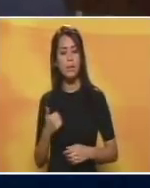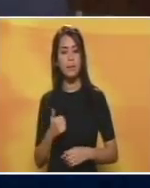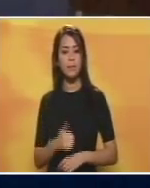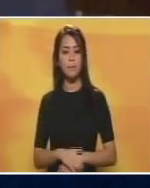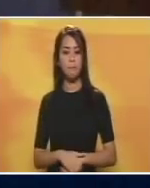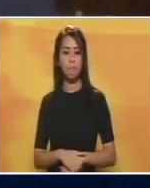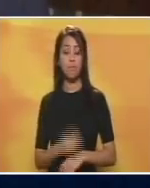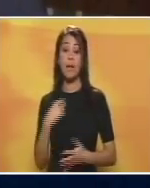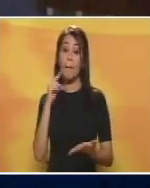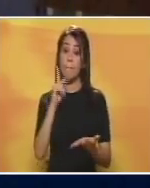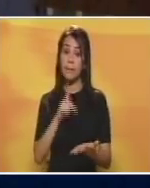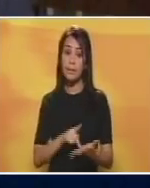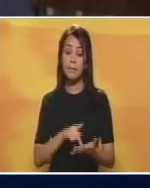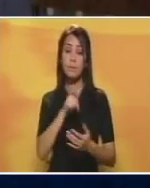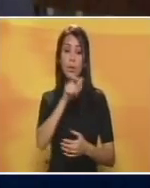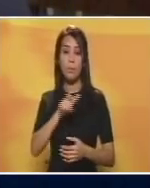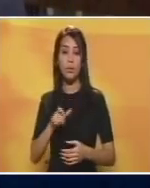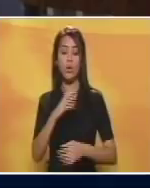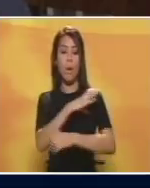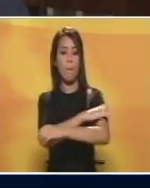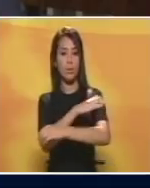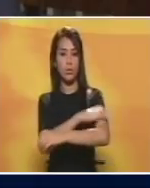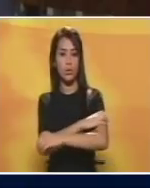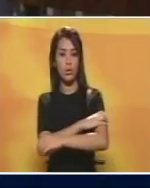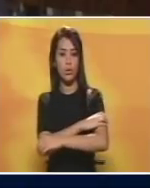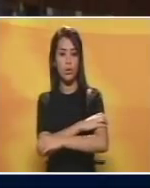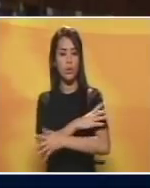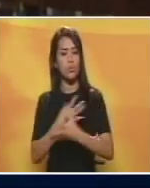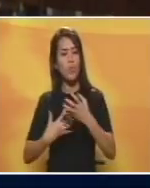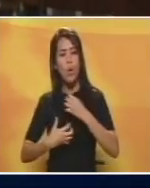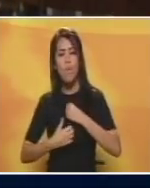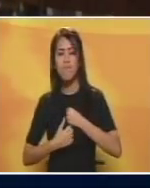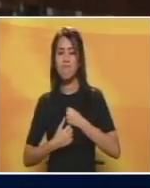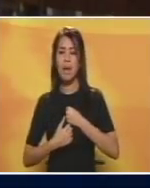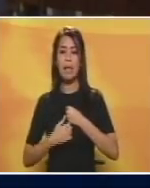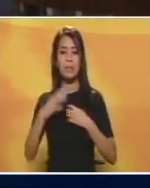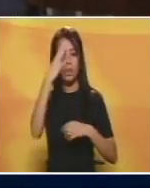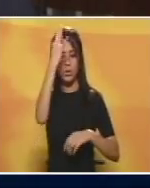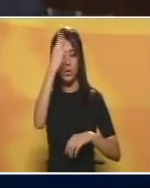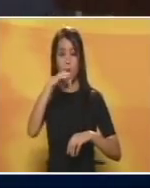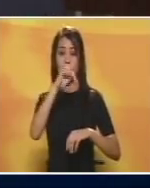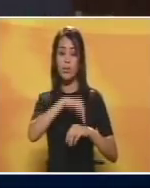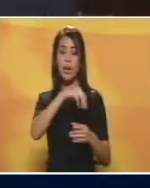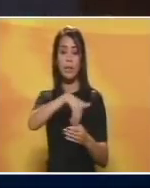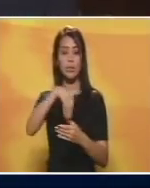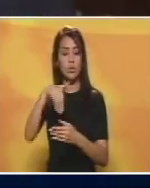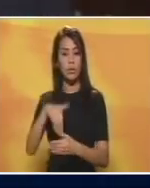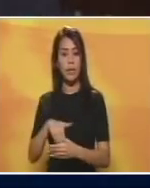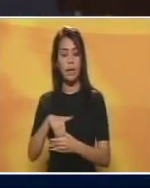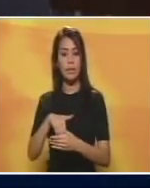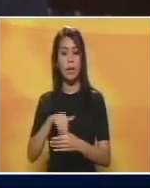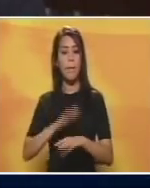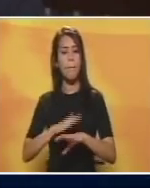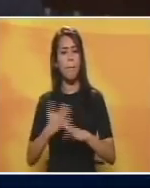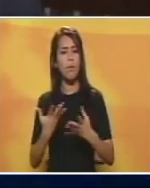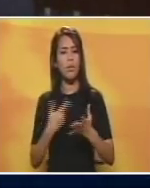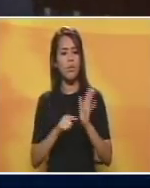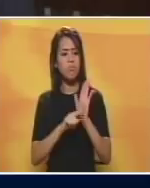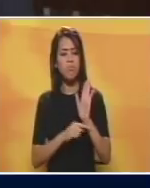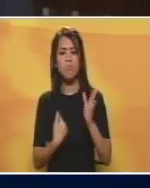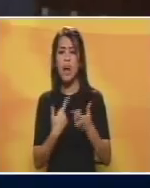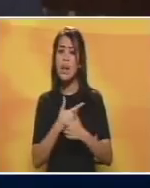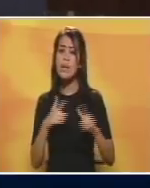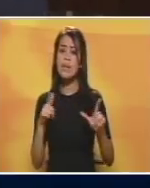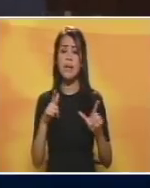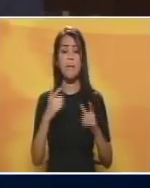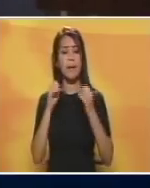condiciona a la participación de electores opositores es la desconfianza hacia el Consejo Nacional Electoral, porque consideran que no garantiza un voto libre